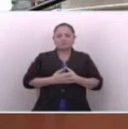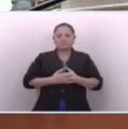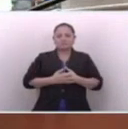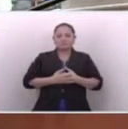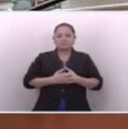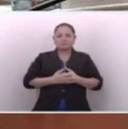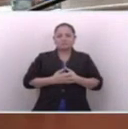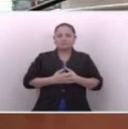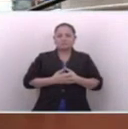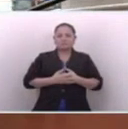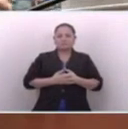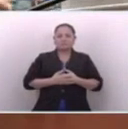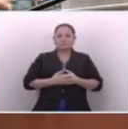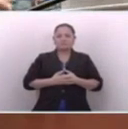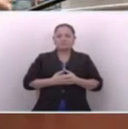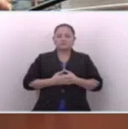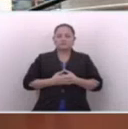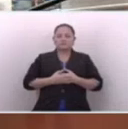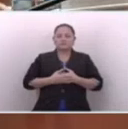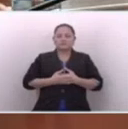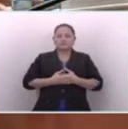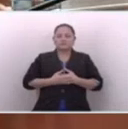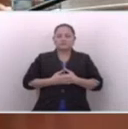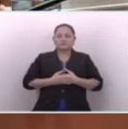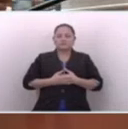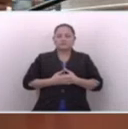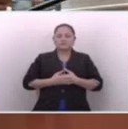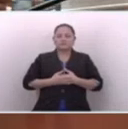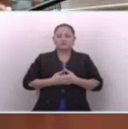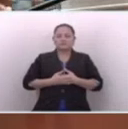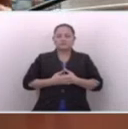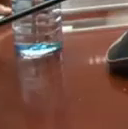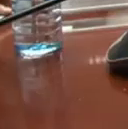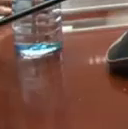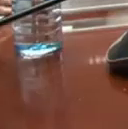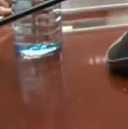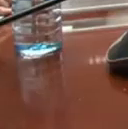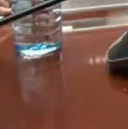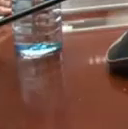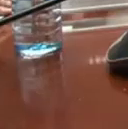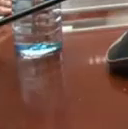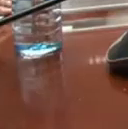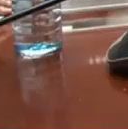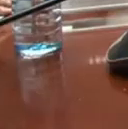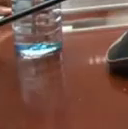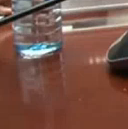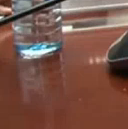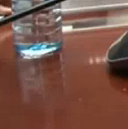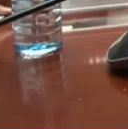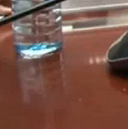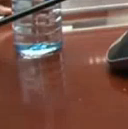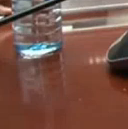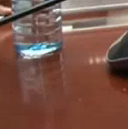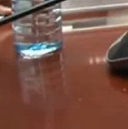ahí como presidente de reformas electorales. Como les digo, no hay que adelantar criterios, no hay que ser como la chambrosa, la Ana Belloso,